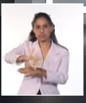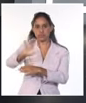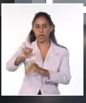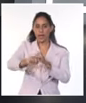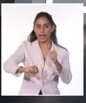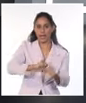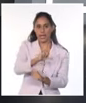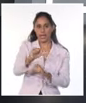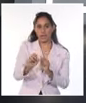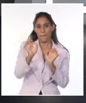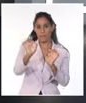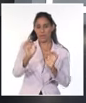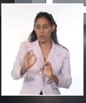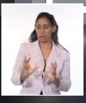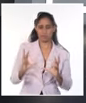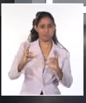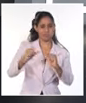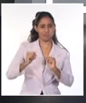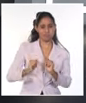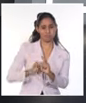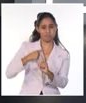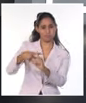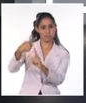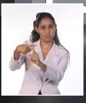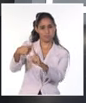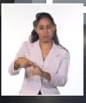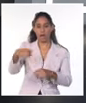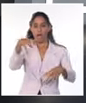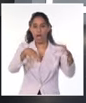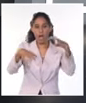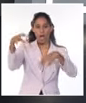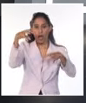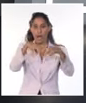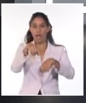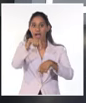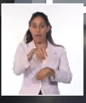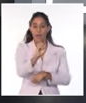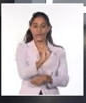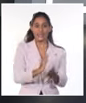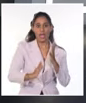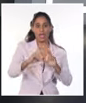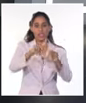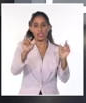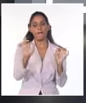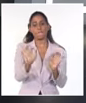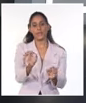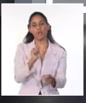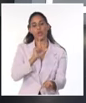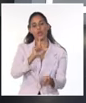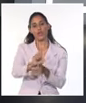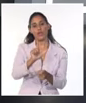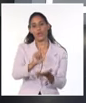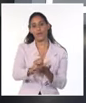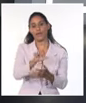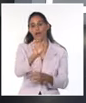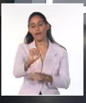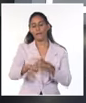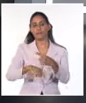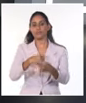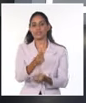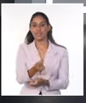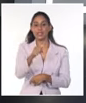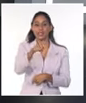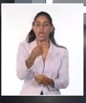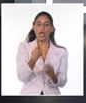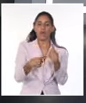numerosas lluvias Incluso en el Oriente del país para este lunes y también en el resto del territorio nacional las temperaturas extremas